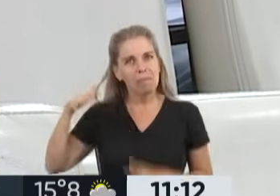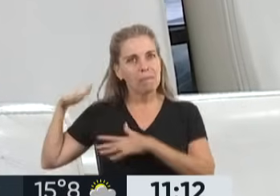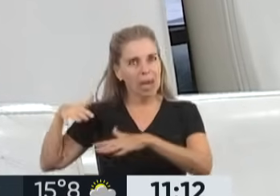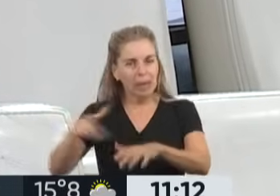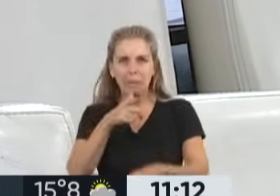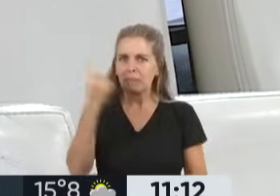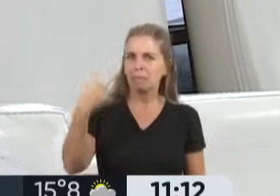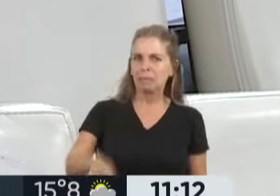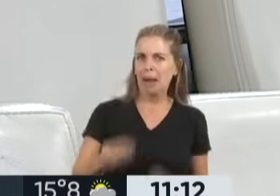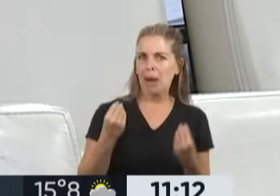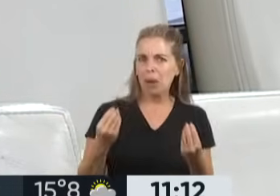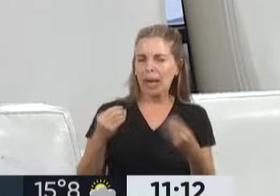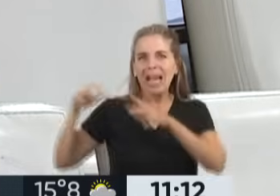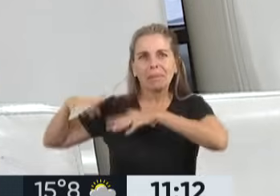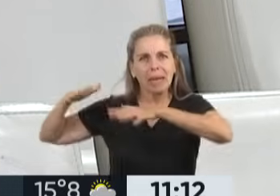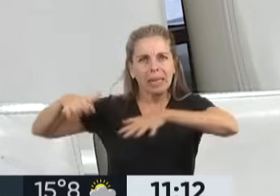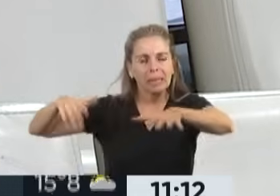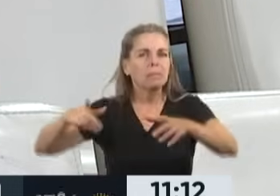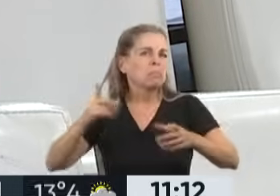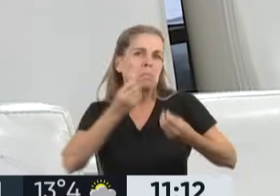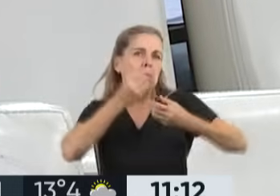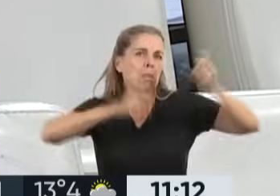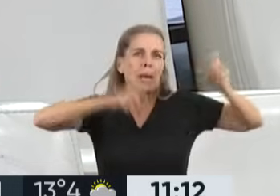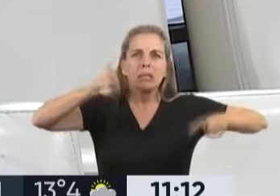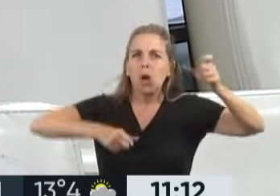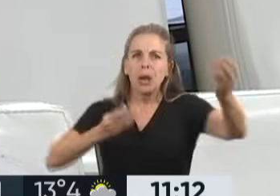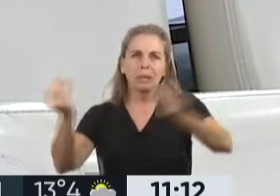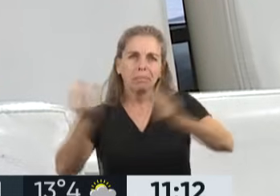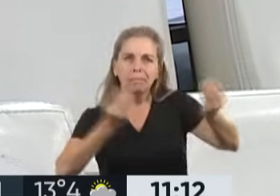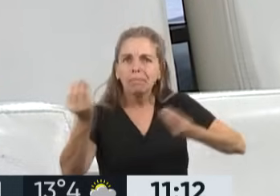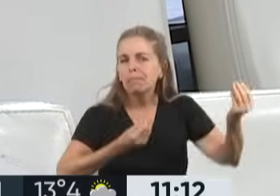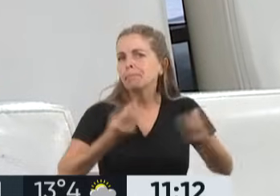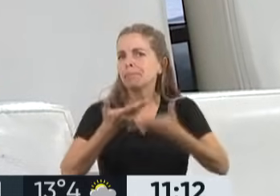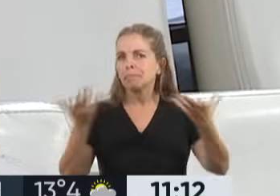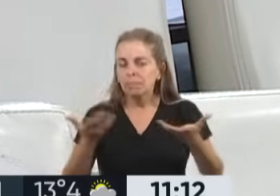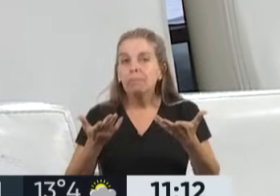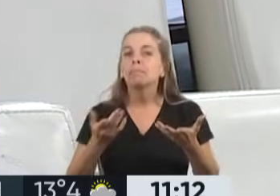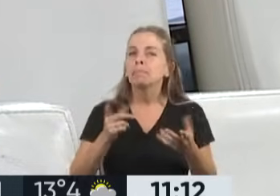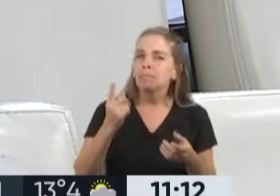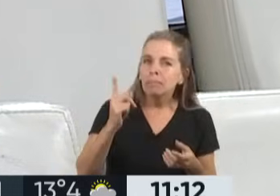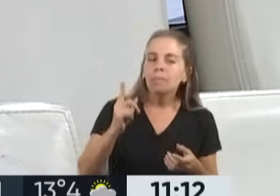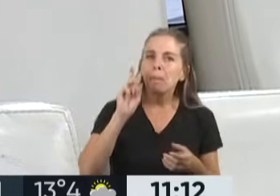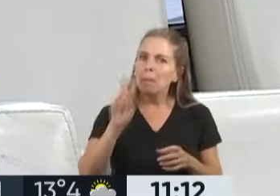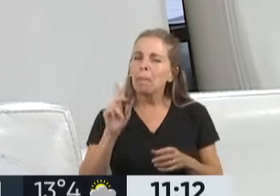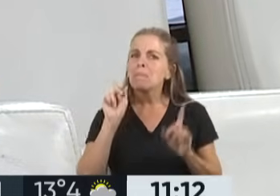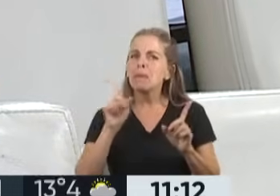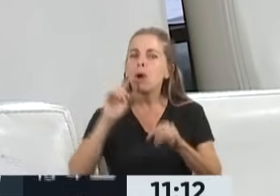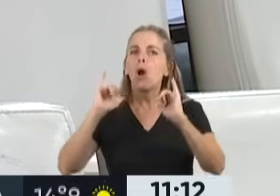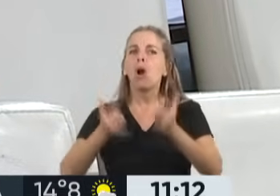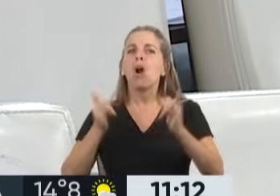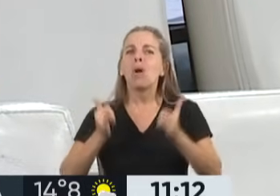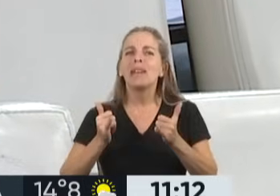era transversal a todo tipo de gente, de diferentes clases sociales y demás, los jóvenes, inclusive que habían votado a Javier